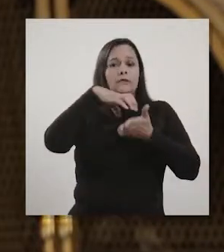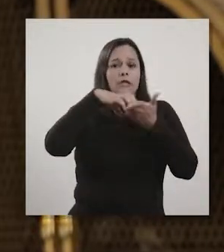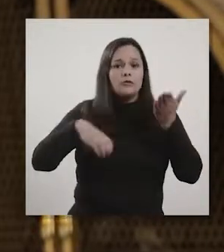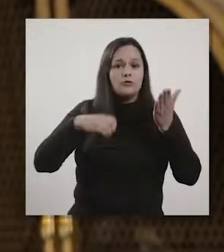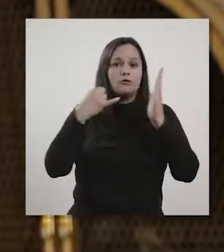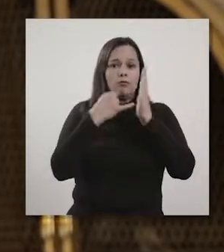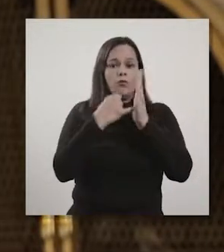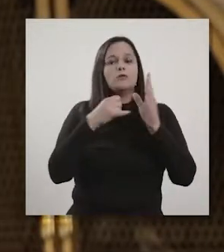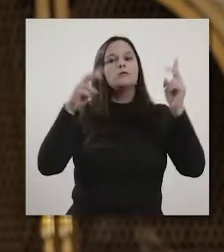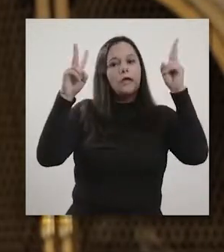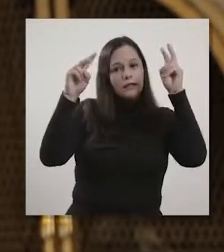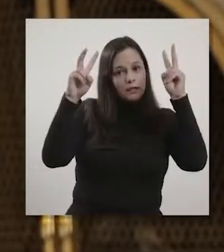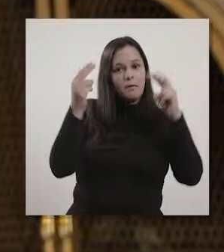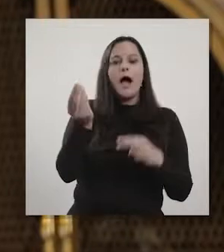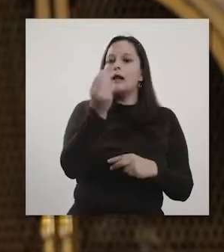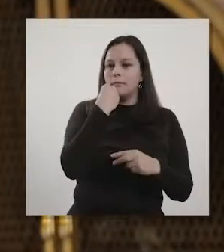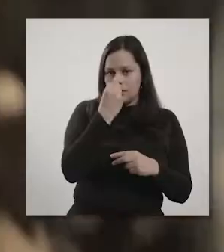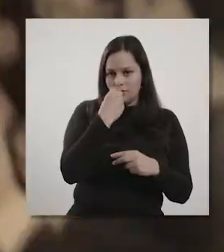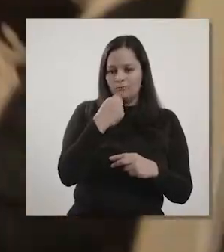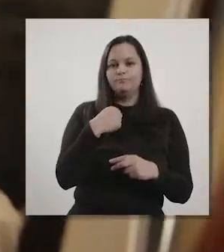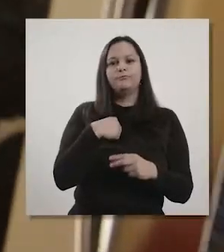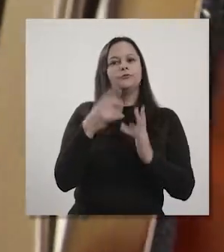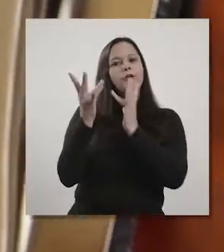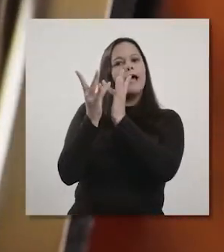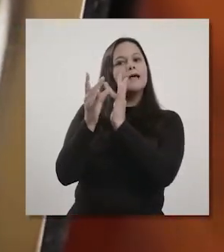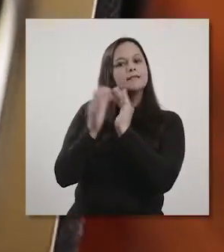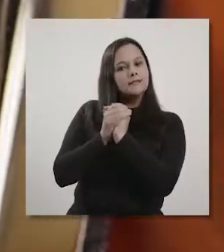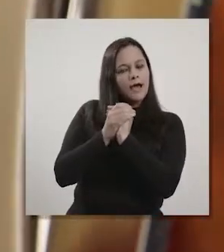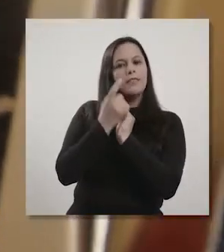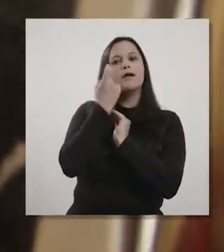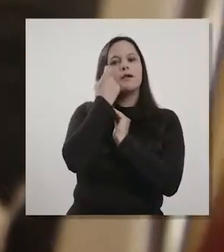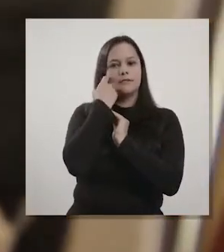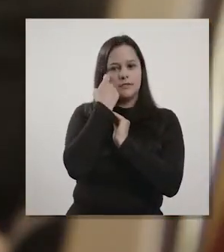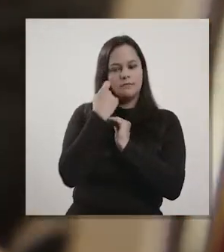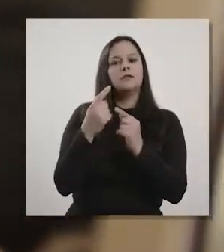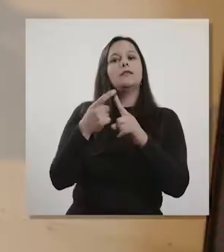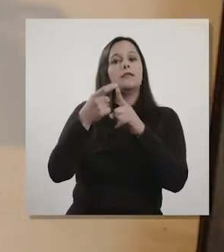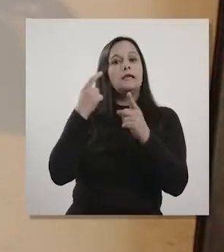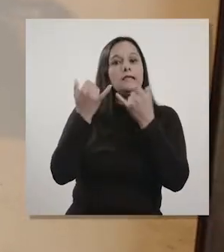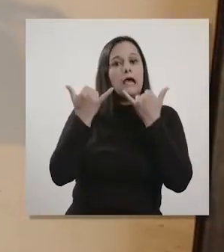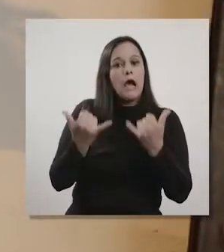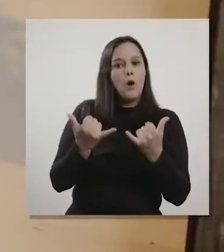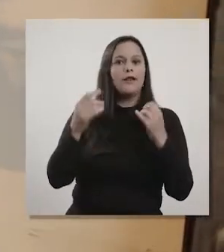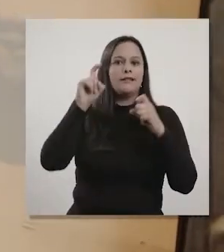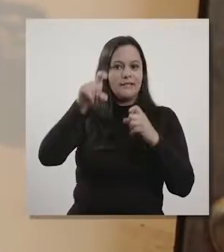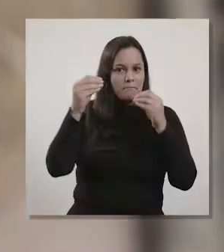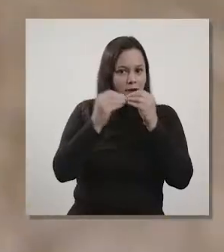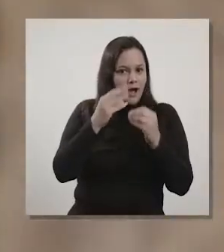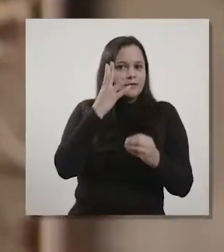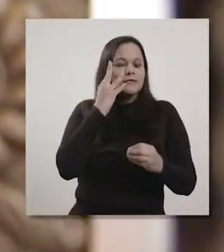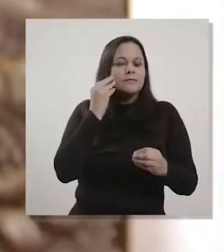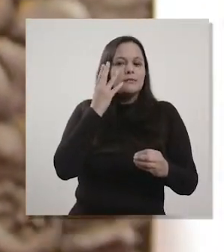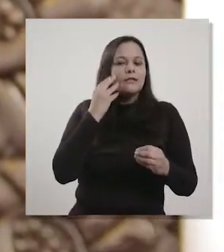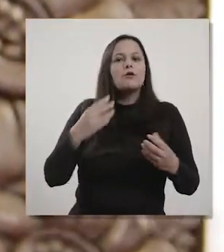renta y la deducción de impuestos es el tema de alimentación. Soy casada, recientemente casada y desde ahora he empezado